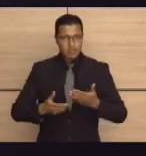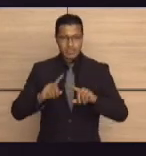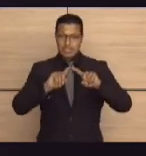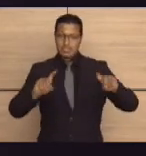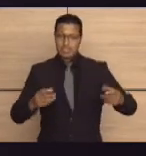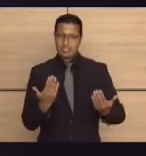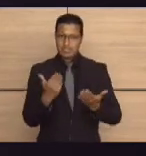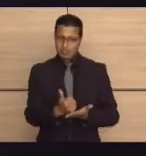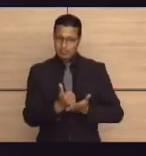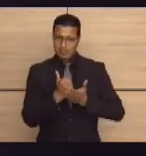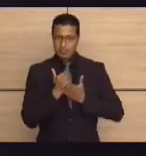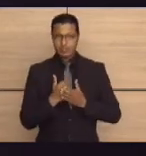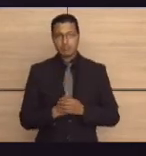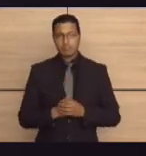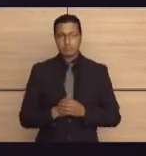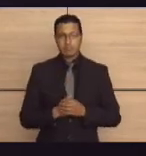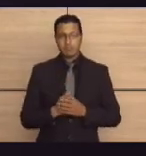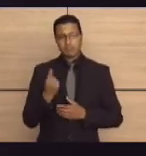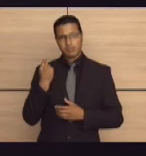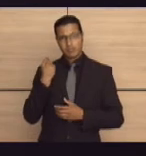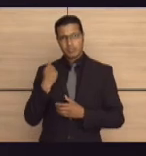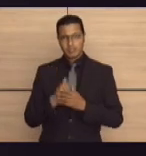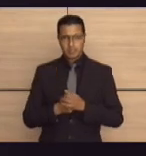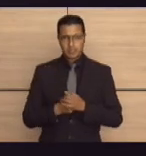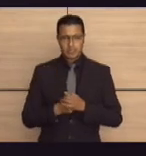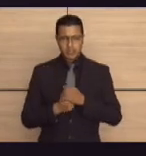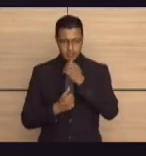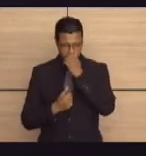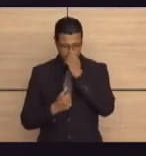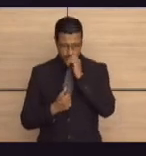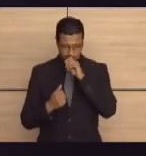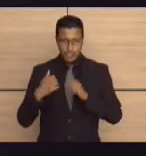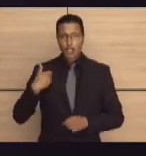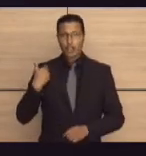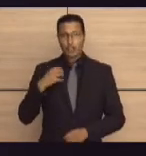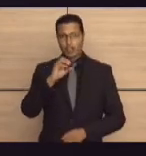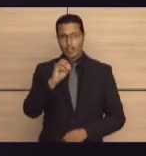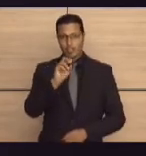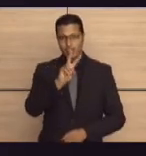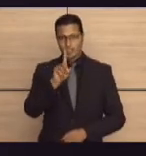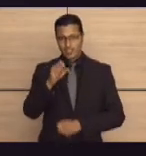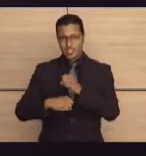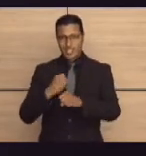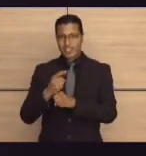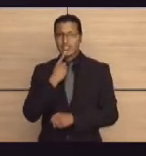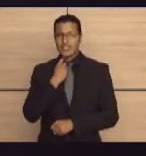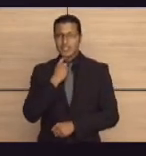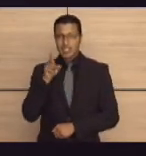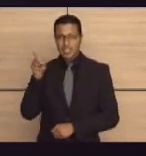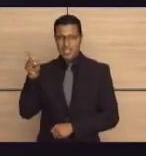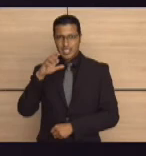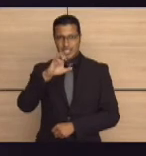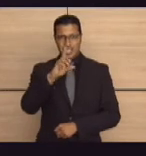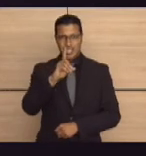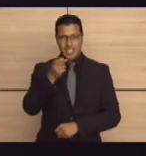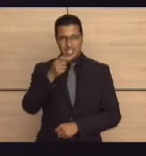enriquece. Hace poco, acá cerca, un joven de 21 años de Zipaquirá, llamado Egan Bernal,